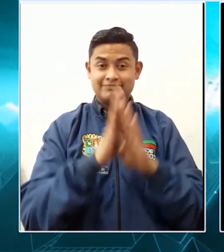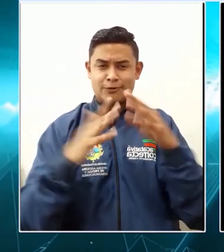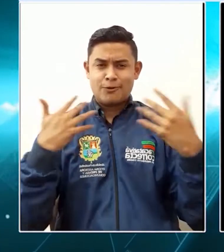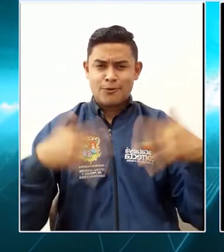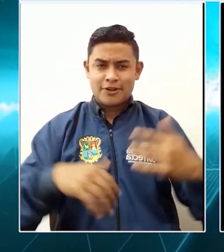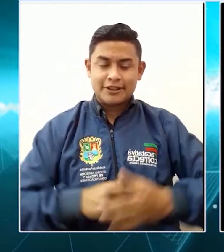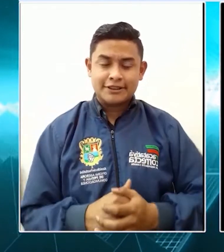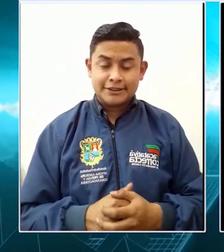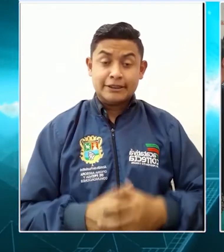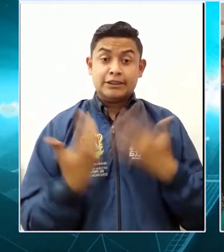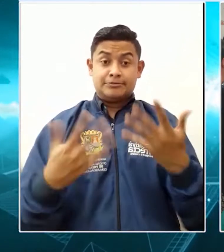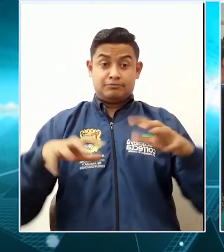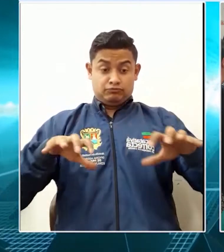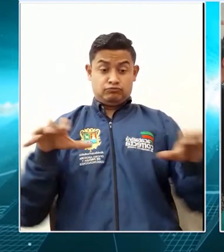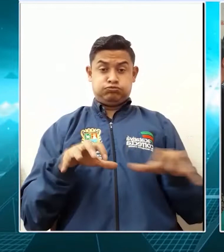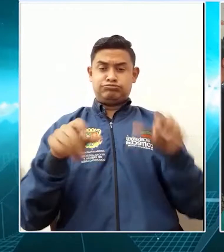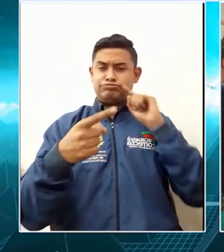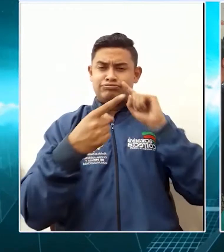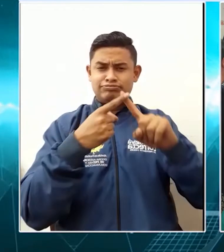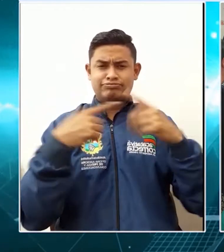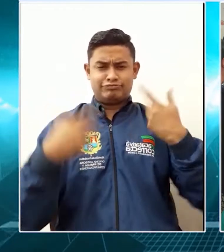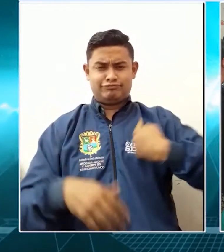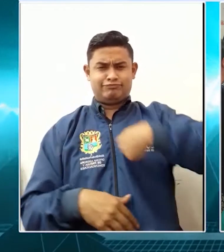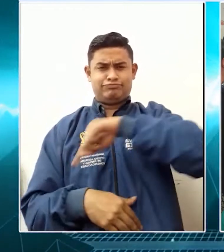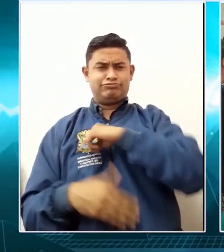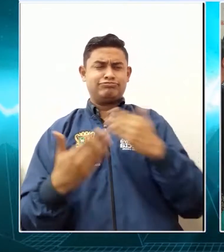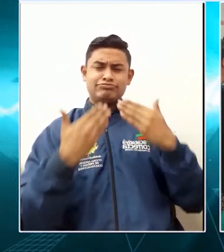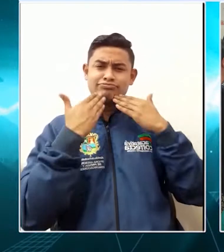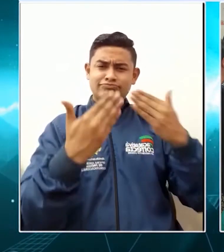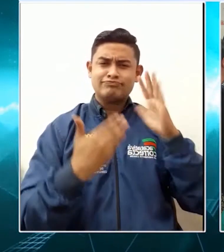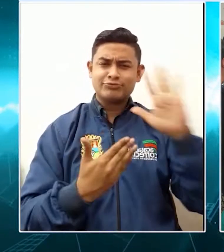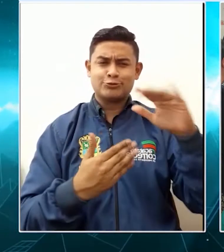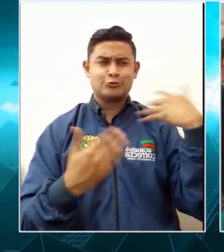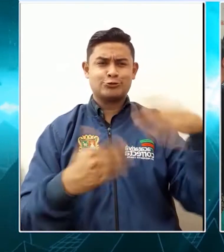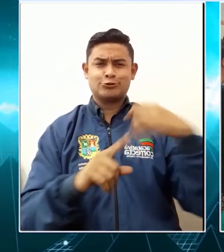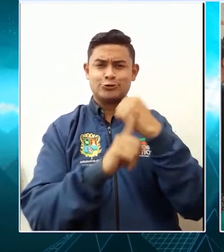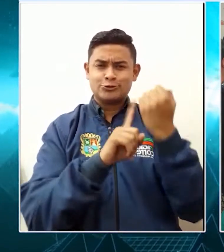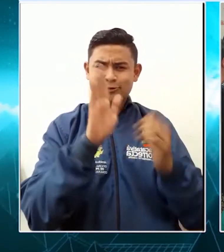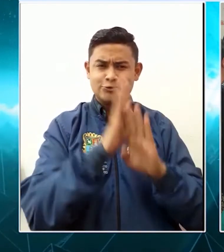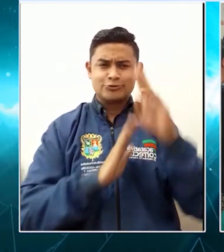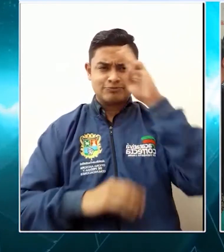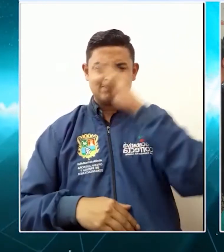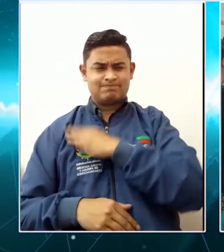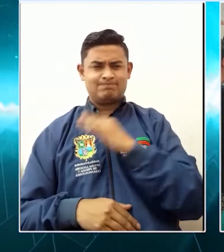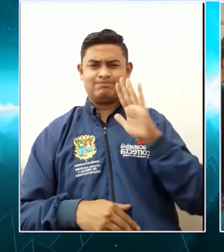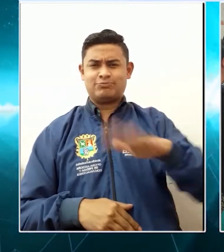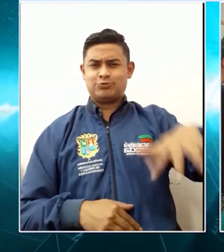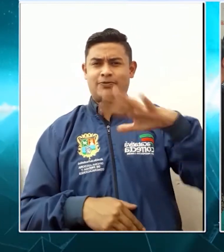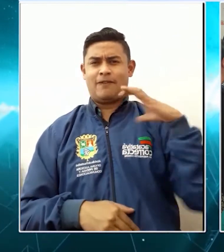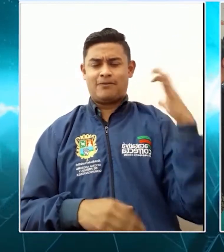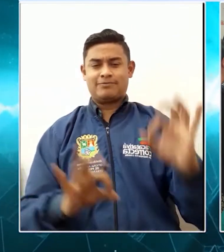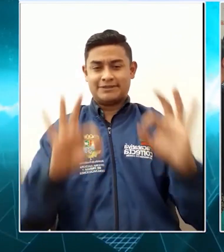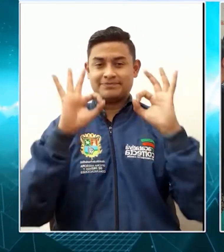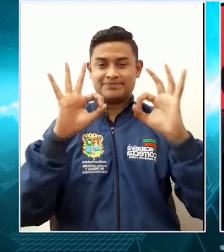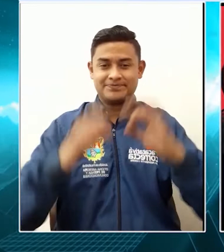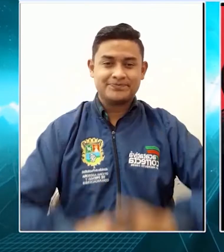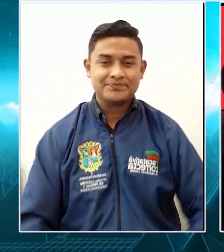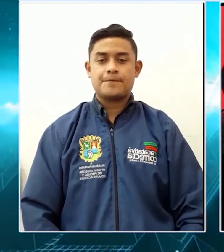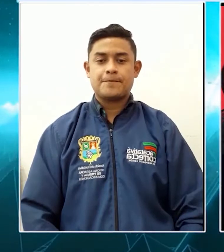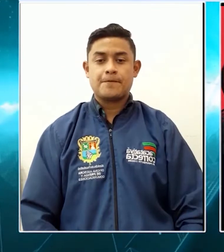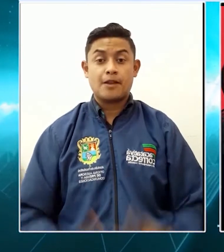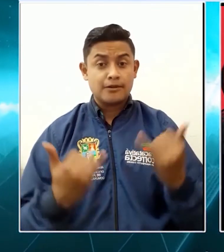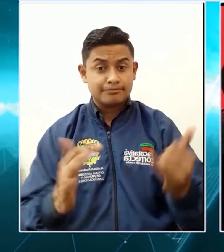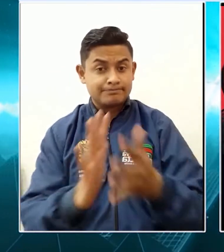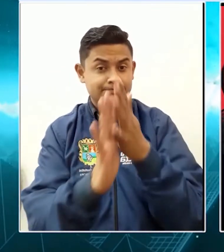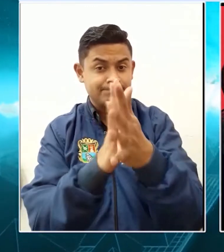actividad se desarrolló gracias a una invitación del área de dispensario del canton militar de comunicaciones de pacata activado desde